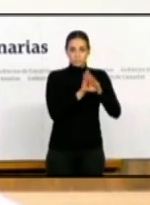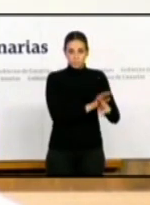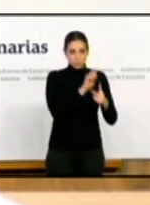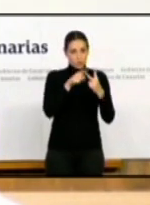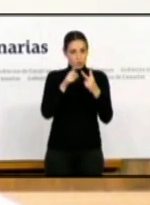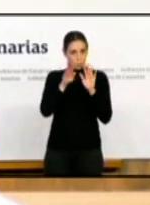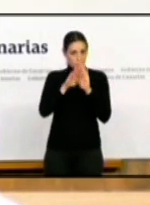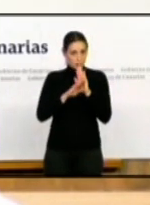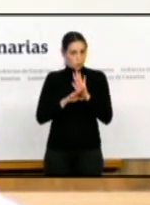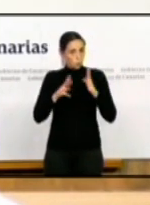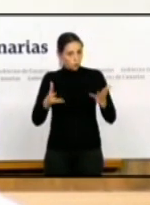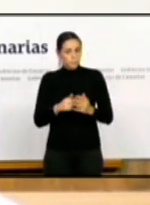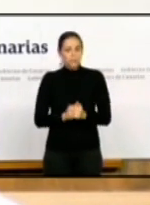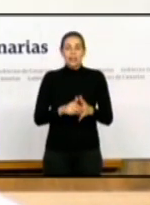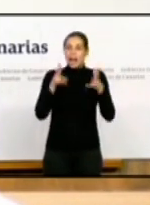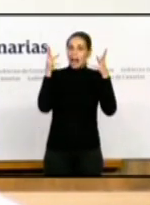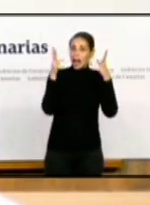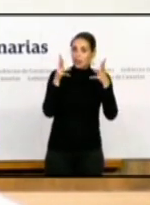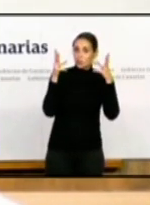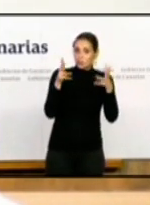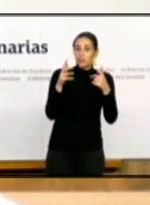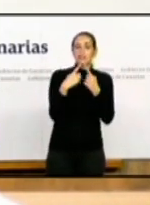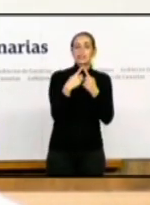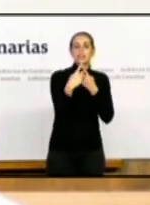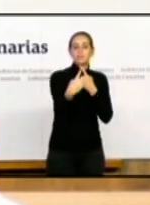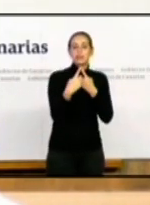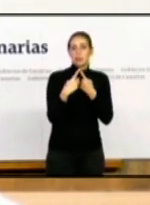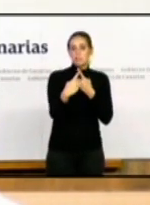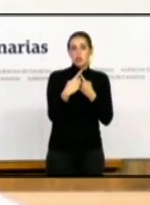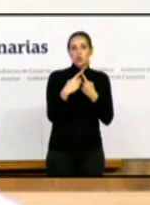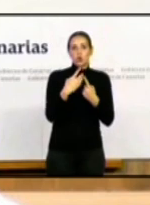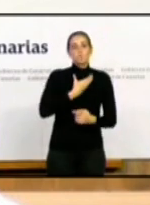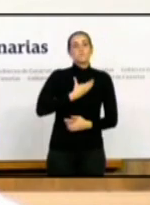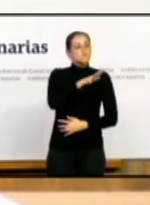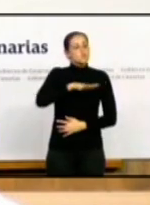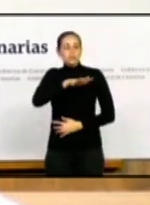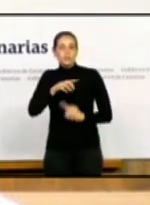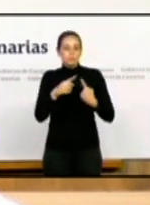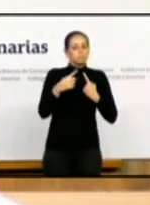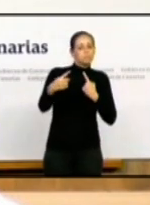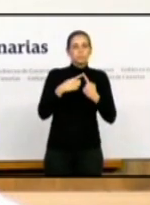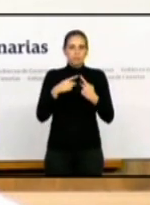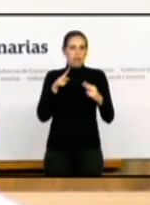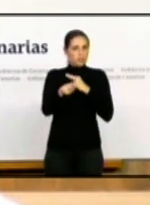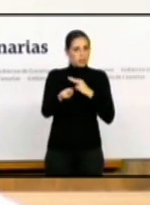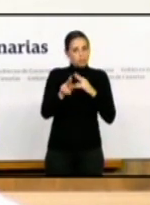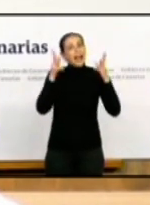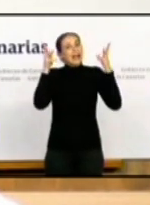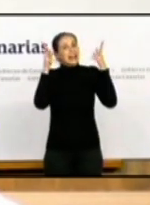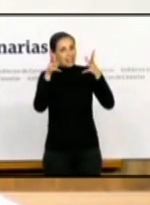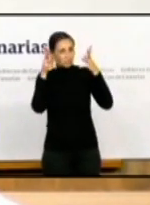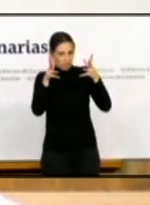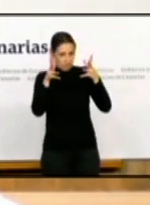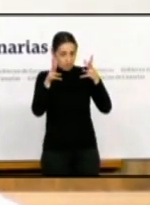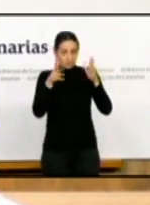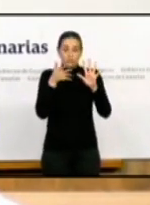se recomienda evitar los desplazamientos entre los municipios de la isla de Tenerife. Es una recomendación. Lo que se busca, lo que